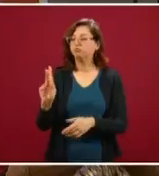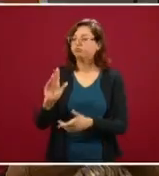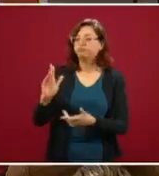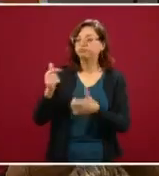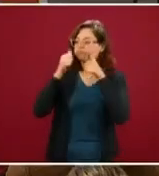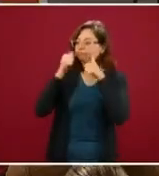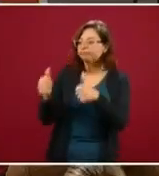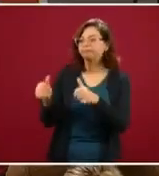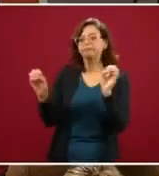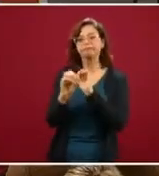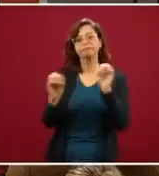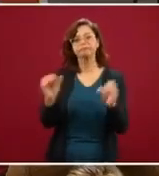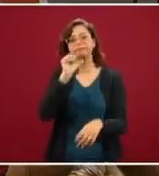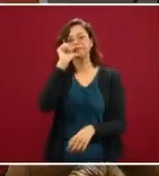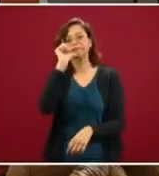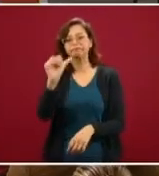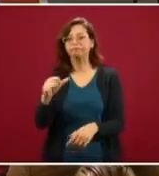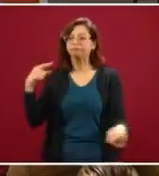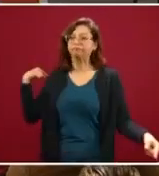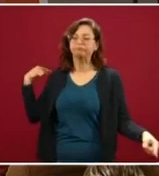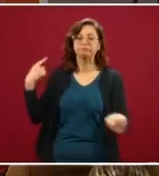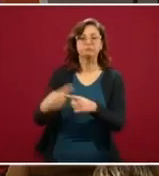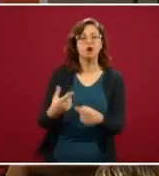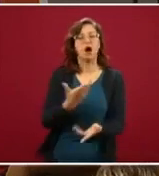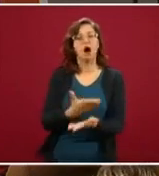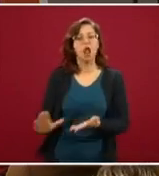desfavorecidas y abandonadas por mucho tiempo.